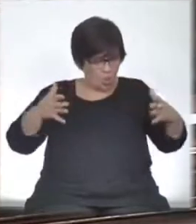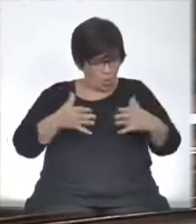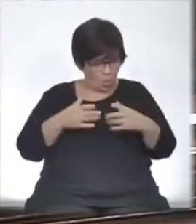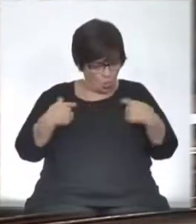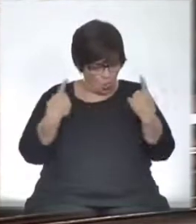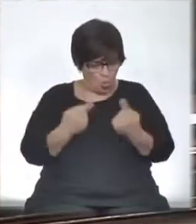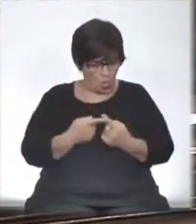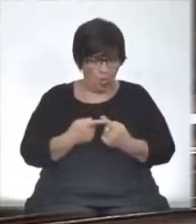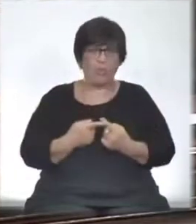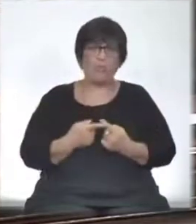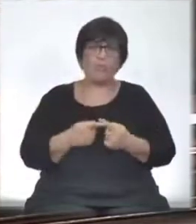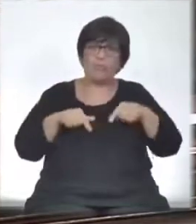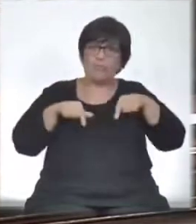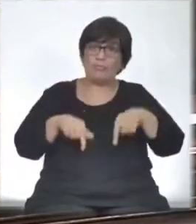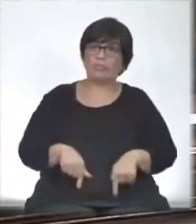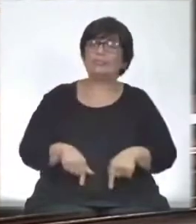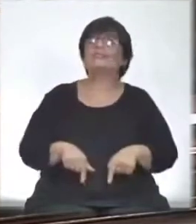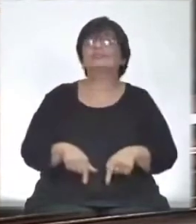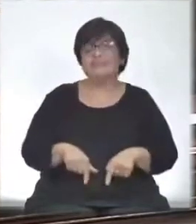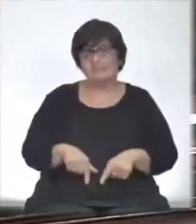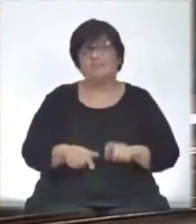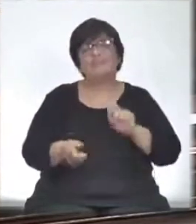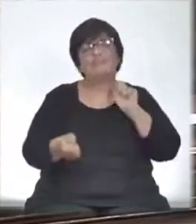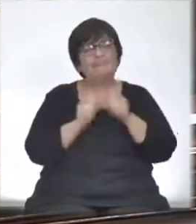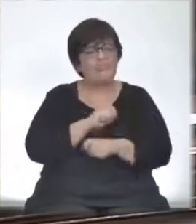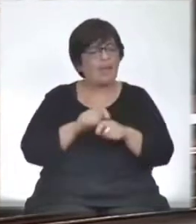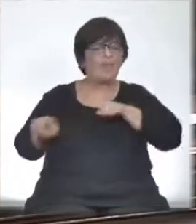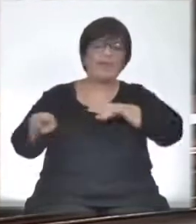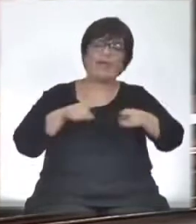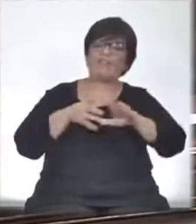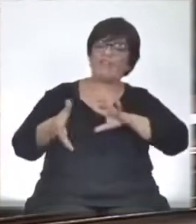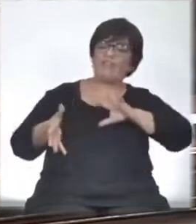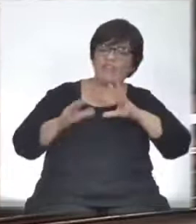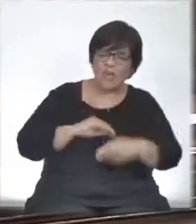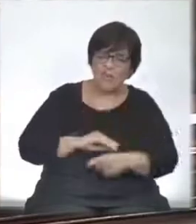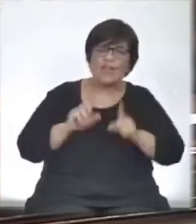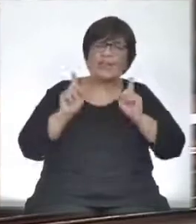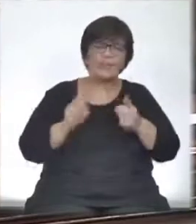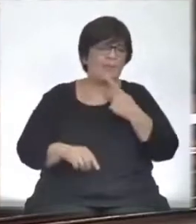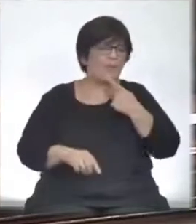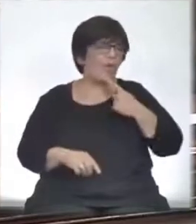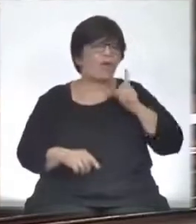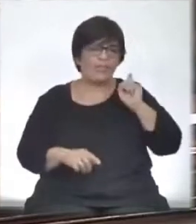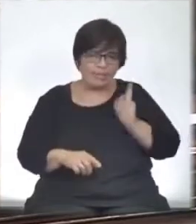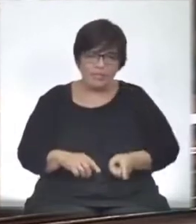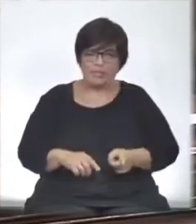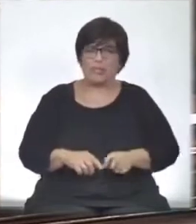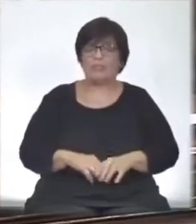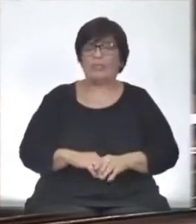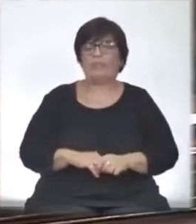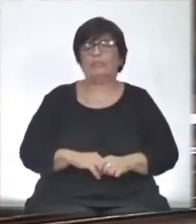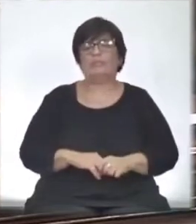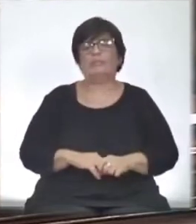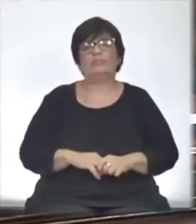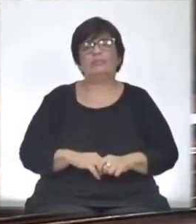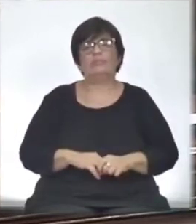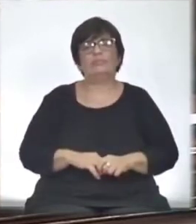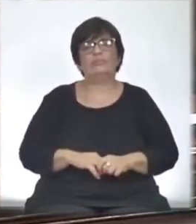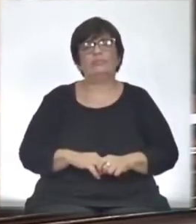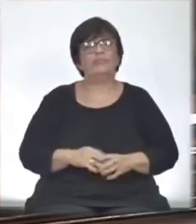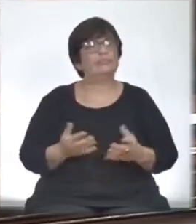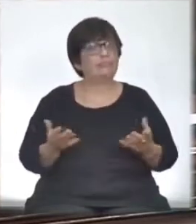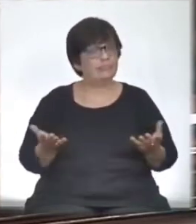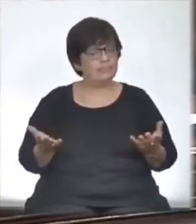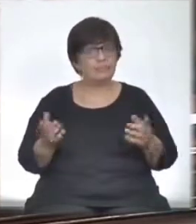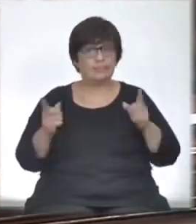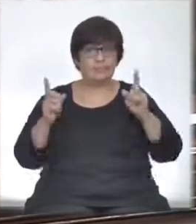en la República, se podía cambiar la forma de gobierno y se podían cambiar las políticas del gobierno. Y